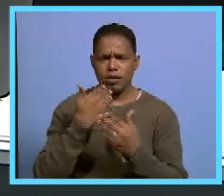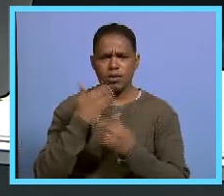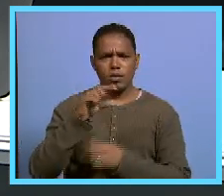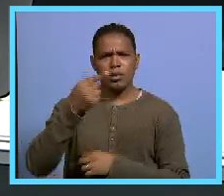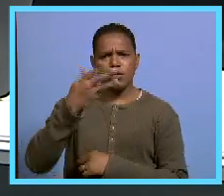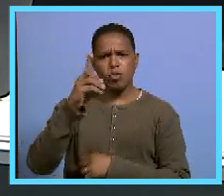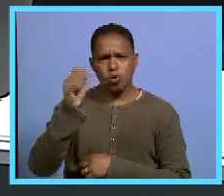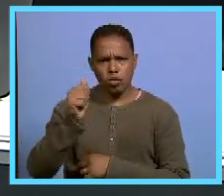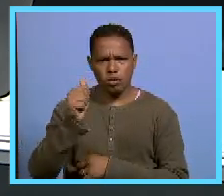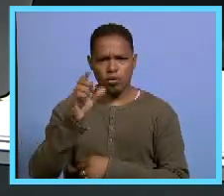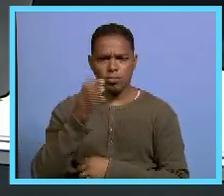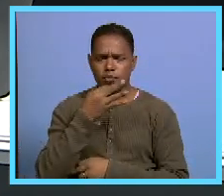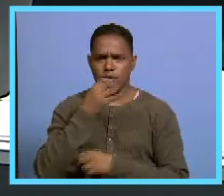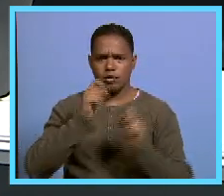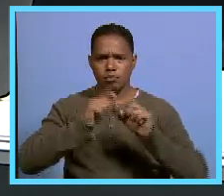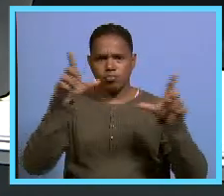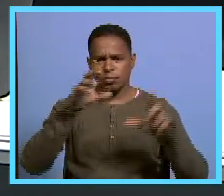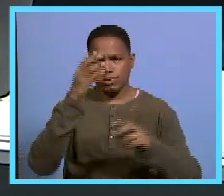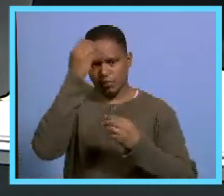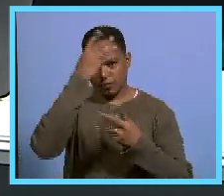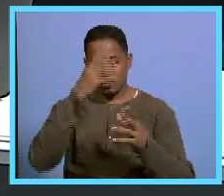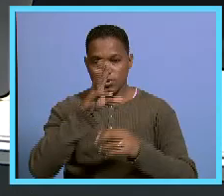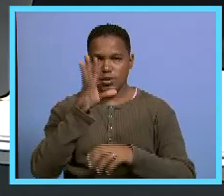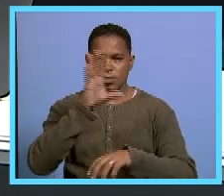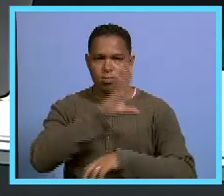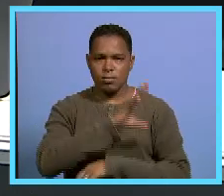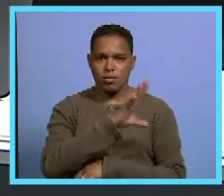Paulino, en nuestras próximas emisiones informativas de